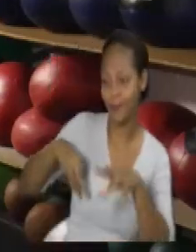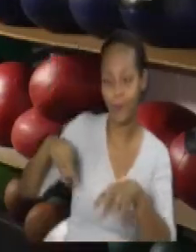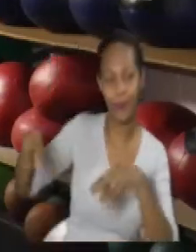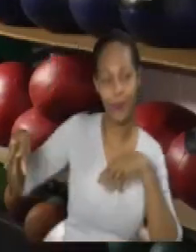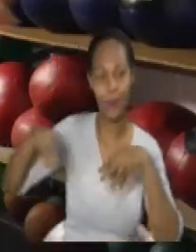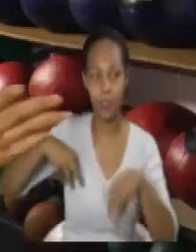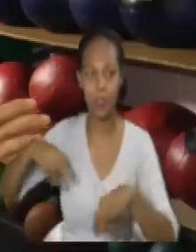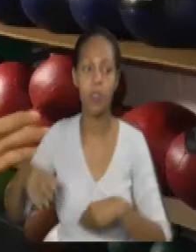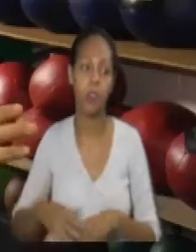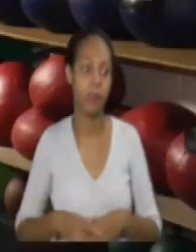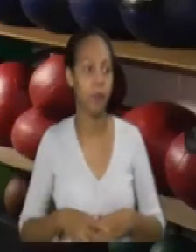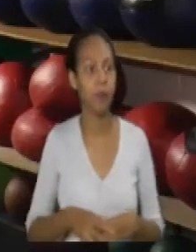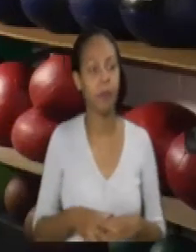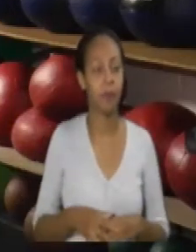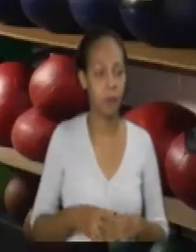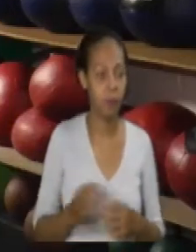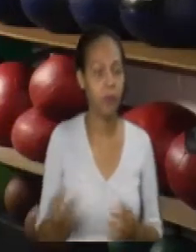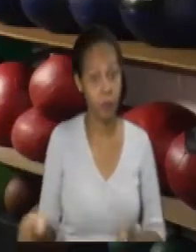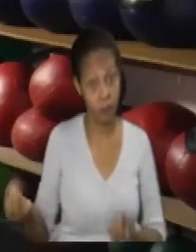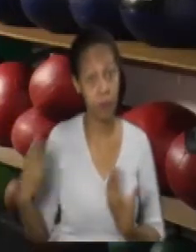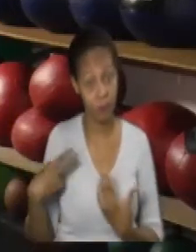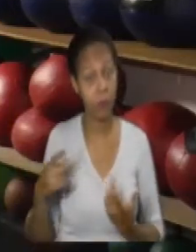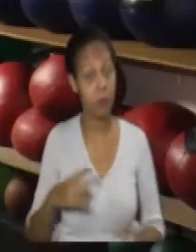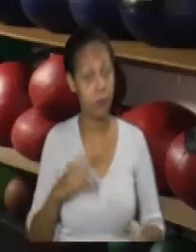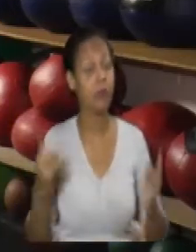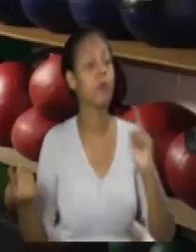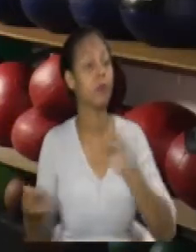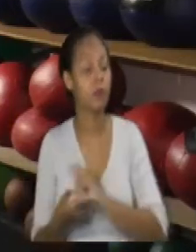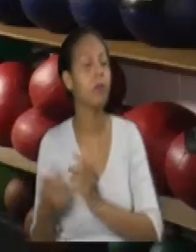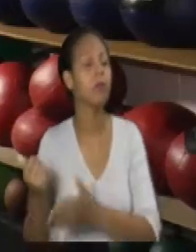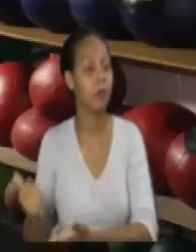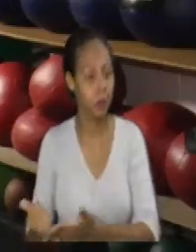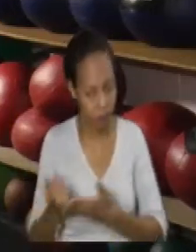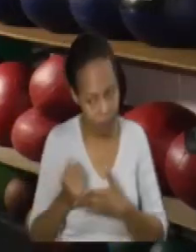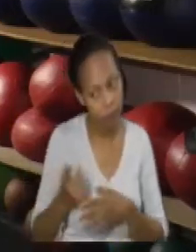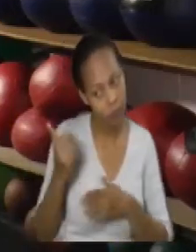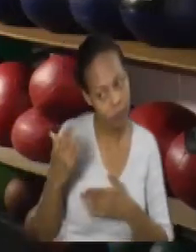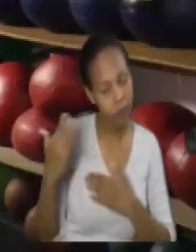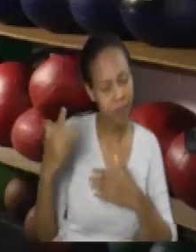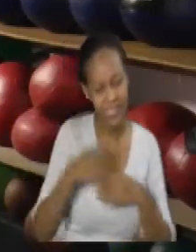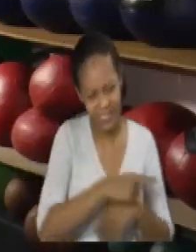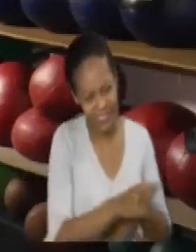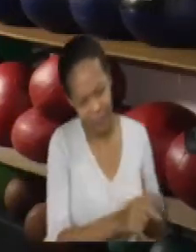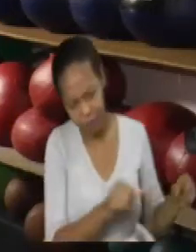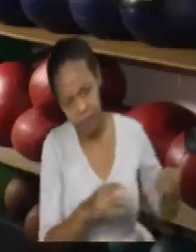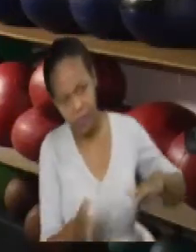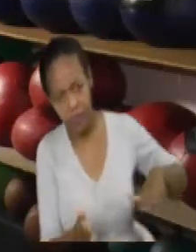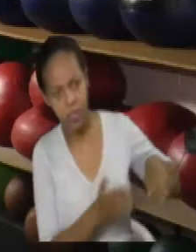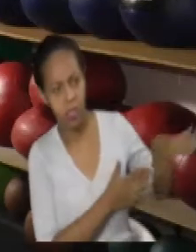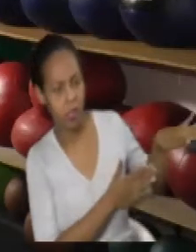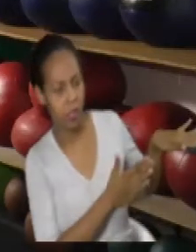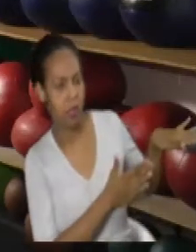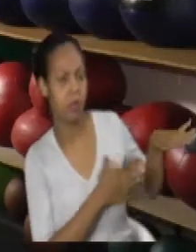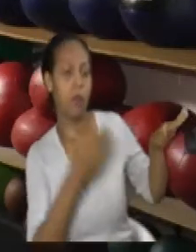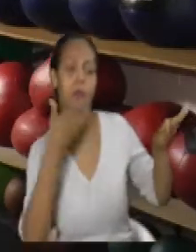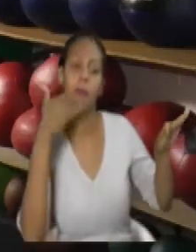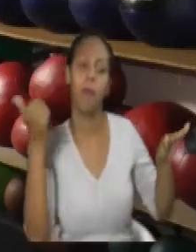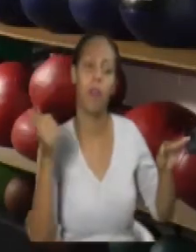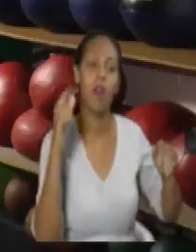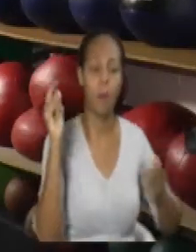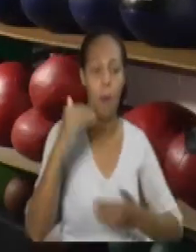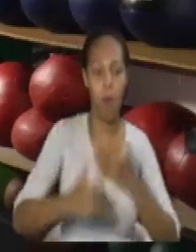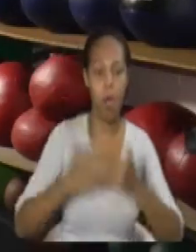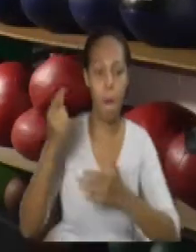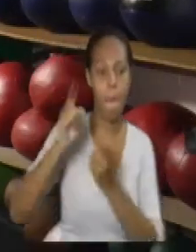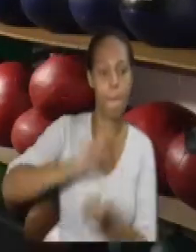malas que no les va a ayudar en los cambios, a que busquen esa comida saludable que sí les va a ayudar a tomar un cambio físico, un cambio notable